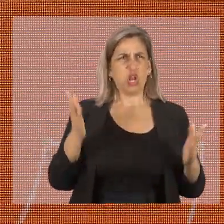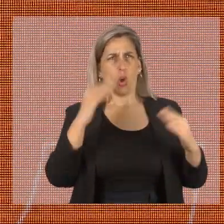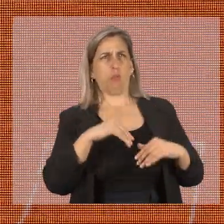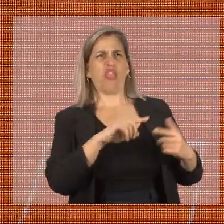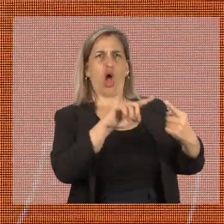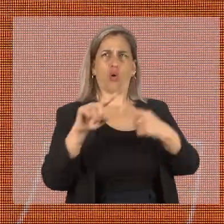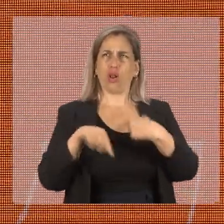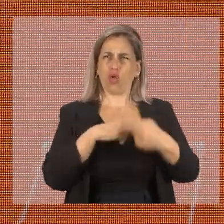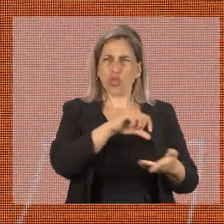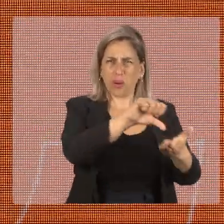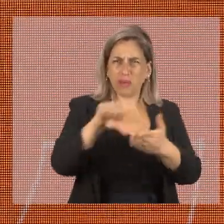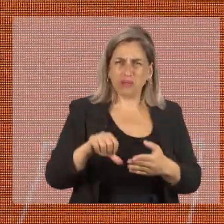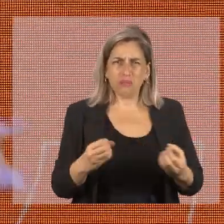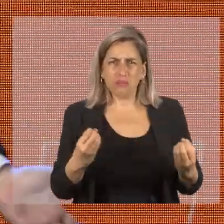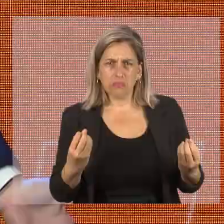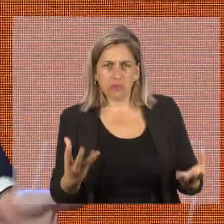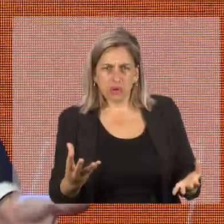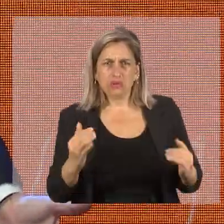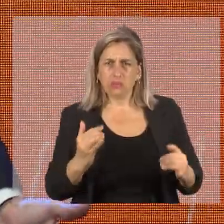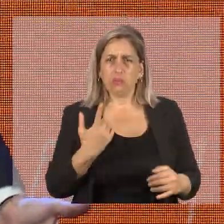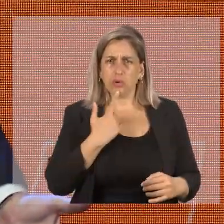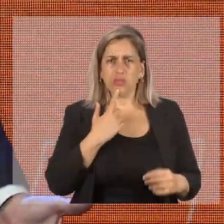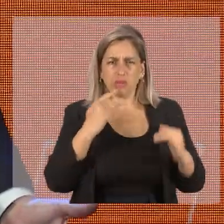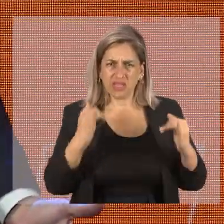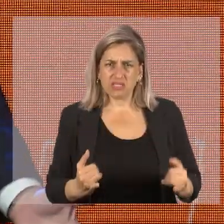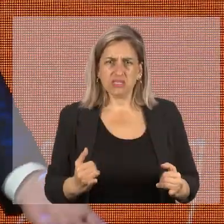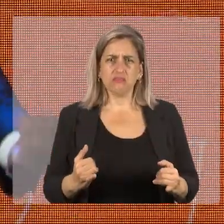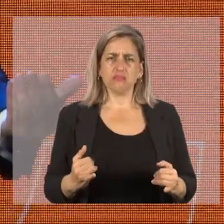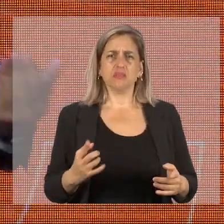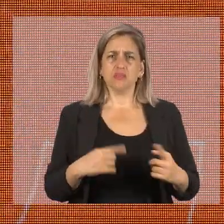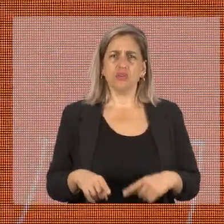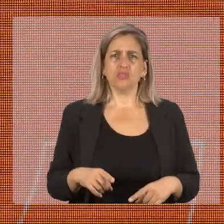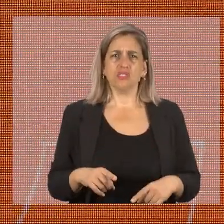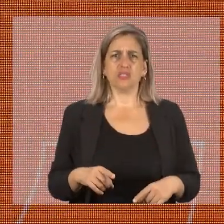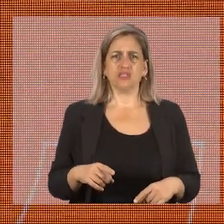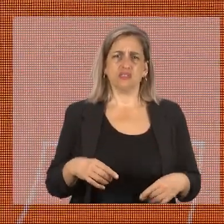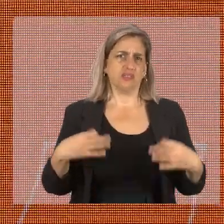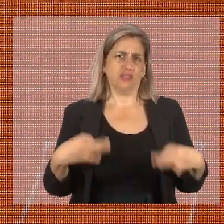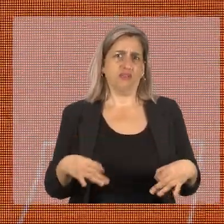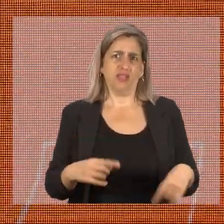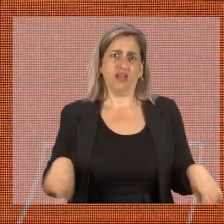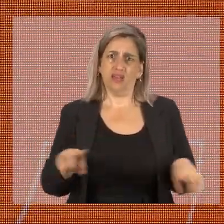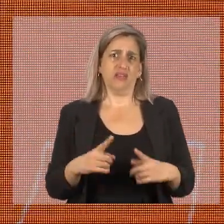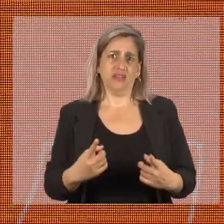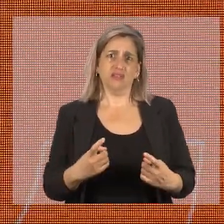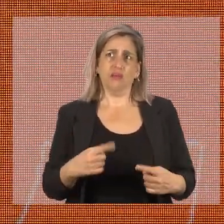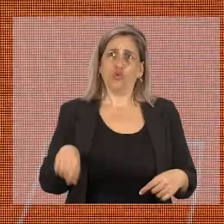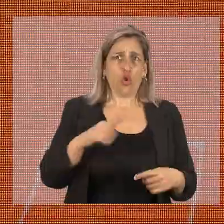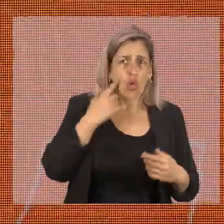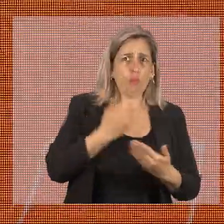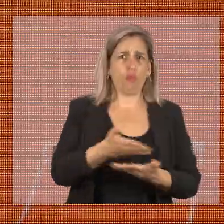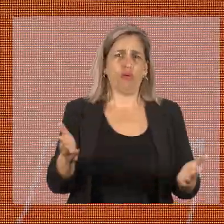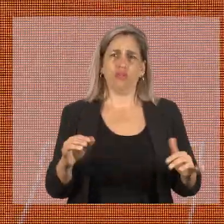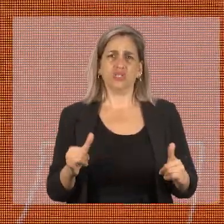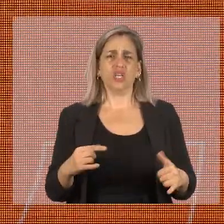podamos negociar con otros países, sí lo es políticamente. Y no hay más perro que el chocolate. Salió en